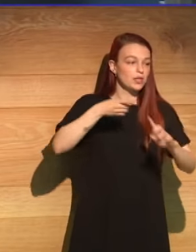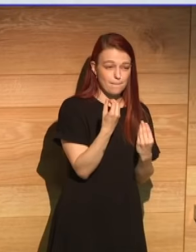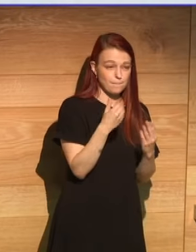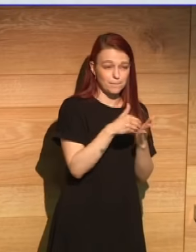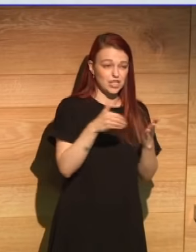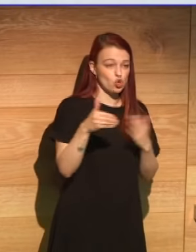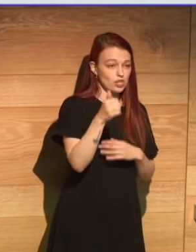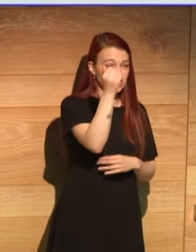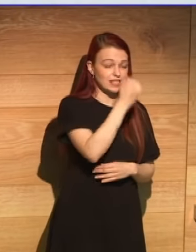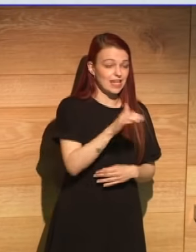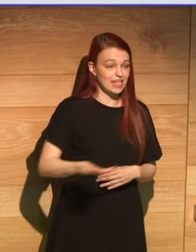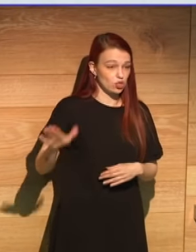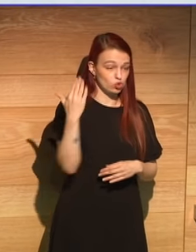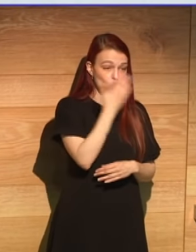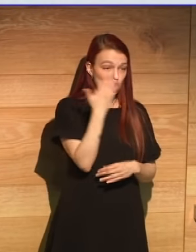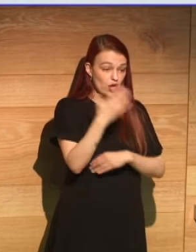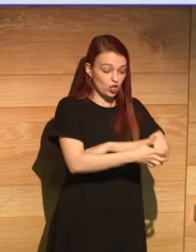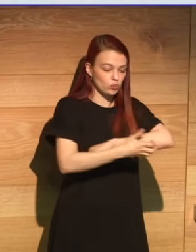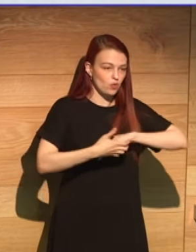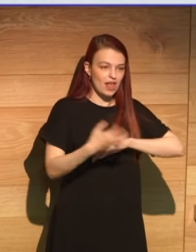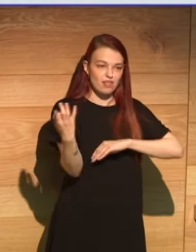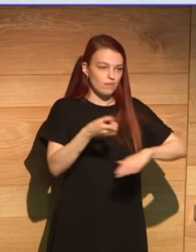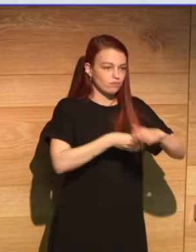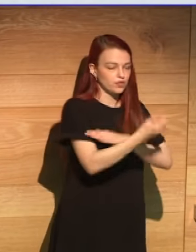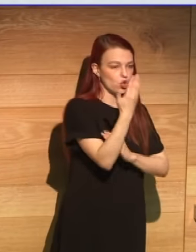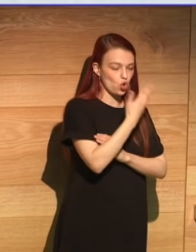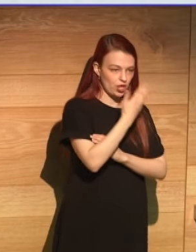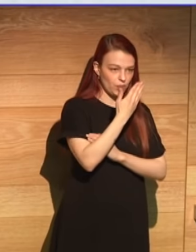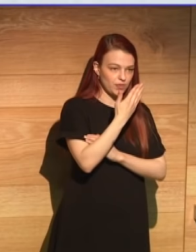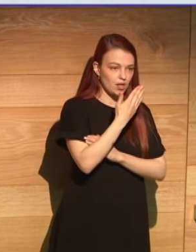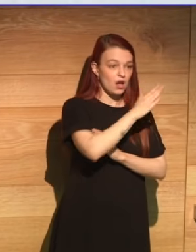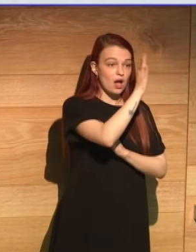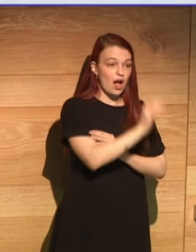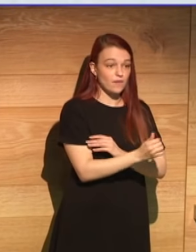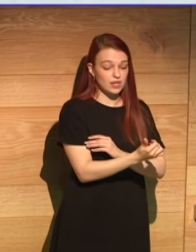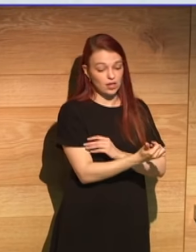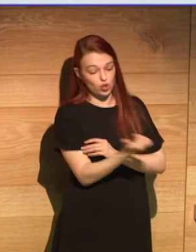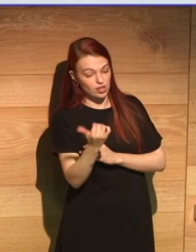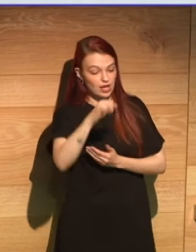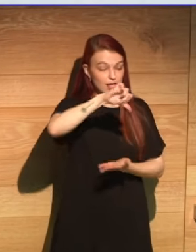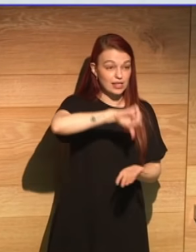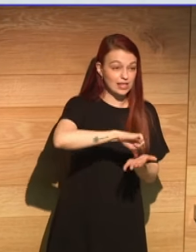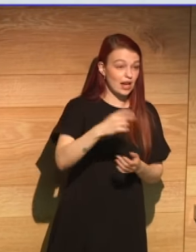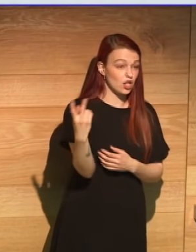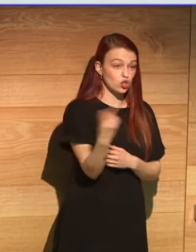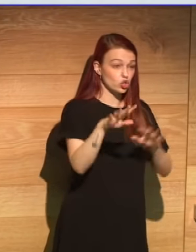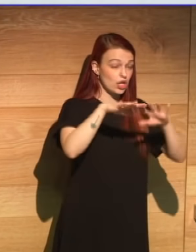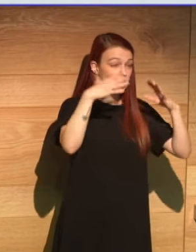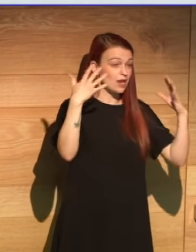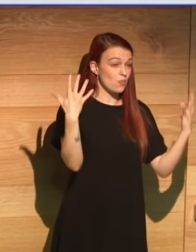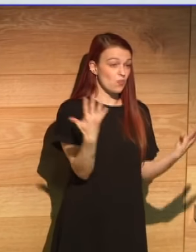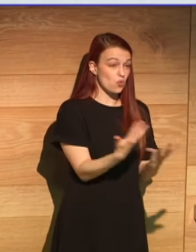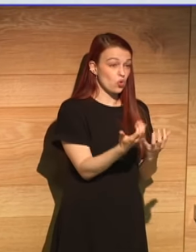continente. África Occidental y Central tienen lamentablemente el índice más alto del mundo en